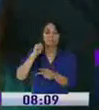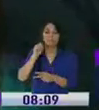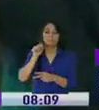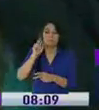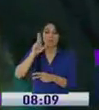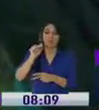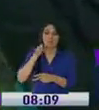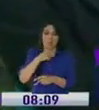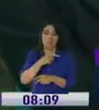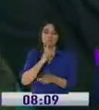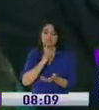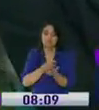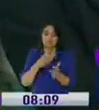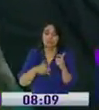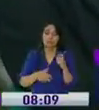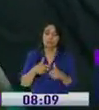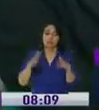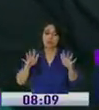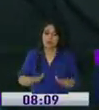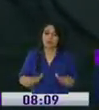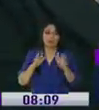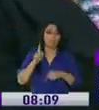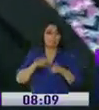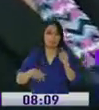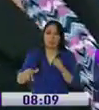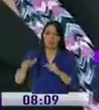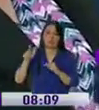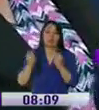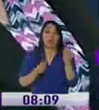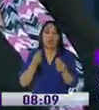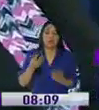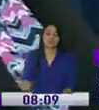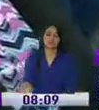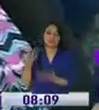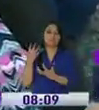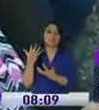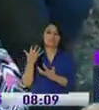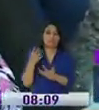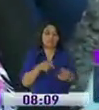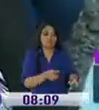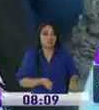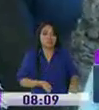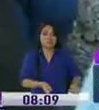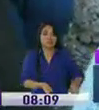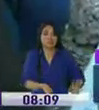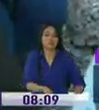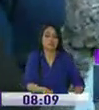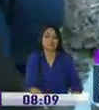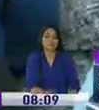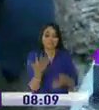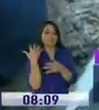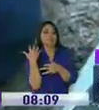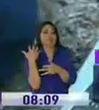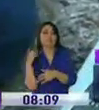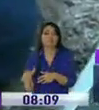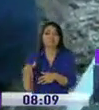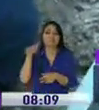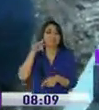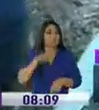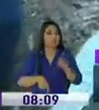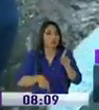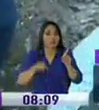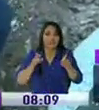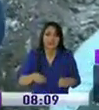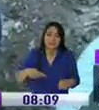Sí, tenemos ese problema por aquí, no pueden. Lo que tienen que subirles es marcando lo que tenemos un vecino por acá que también está en silla de ruedas y no, tiene que darse